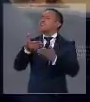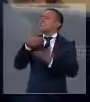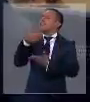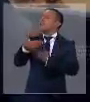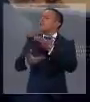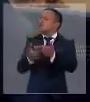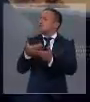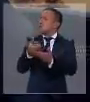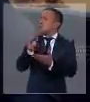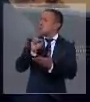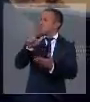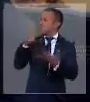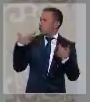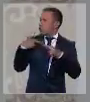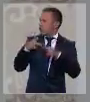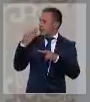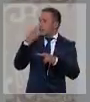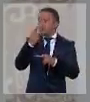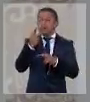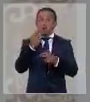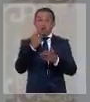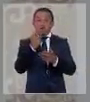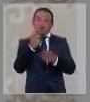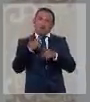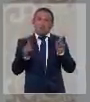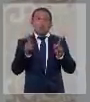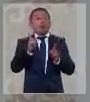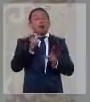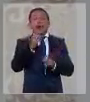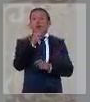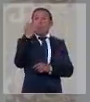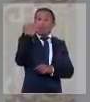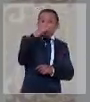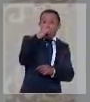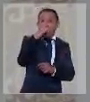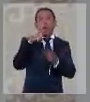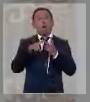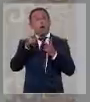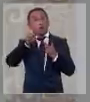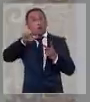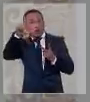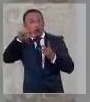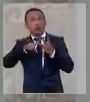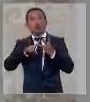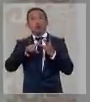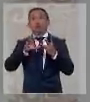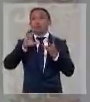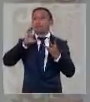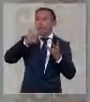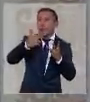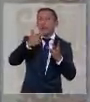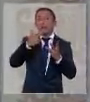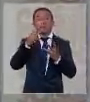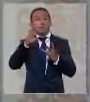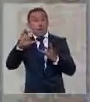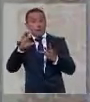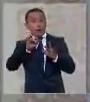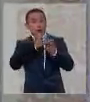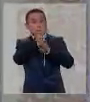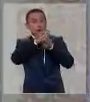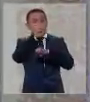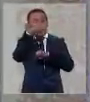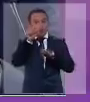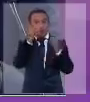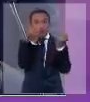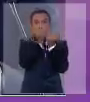de manera específica? Que no es lo mismo Oaxaca que Nuevo León, no es lo mismo Chiapas que Baja California. ¿Y eso no está contemplado diferentes. Hoy en la No